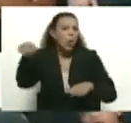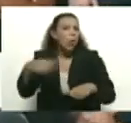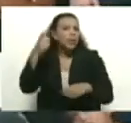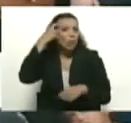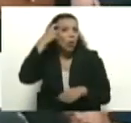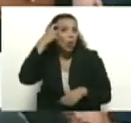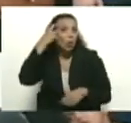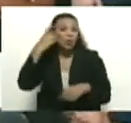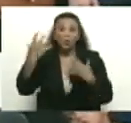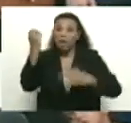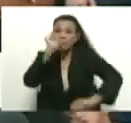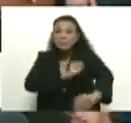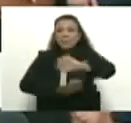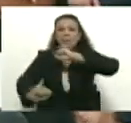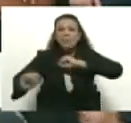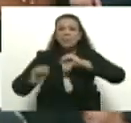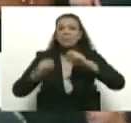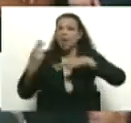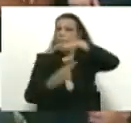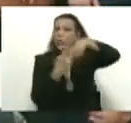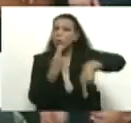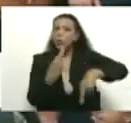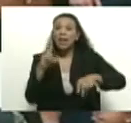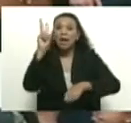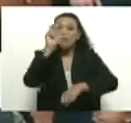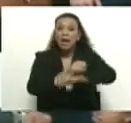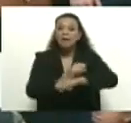hay que salir a defender la revolución, La Vega dice...